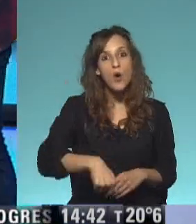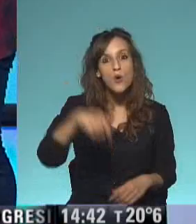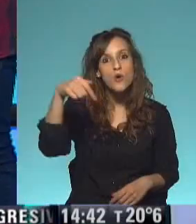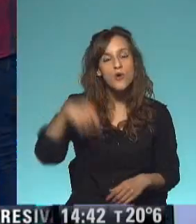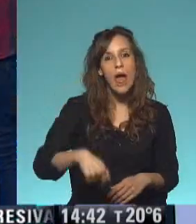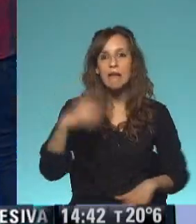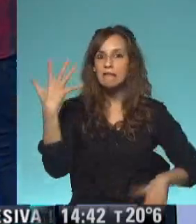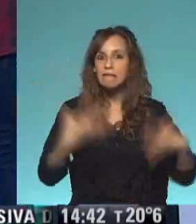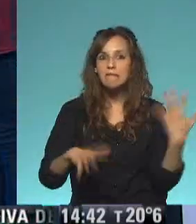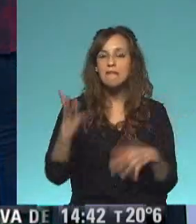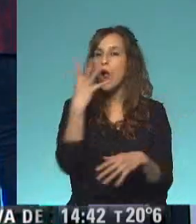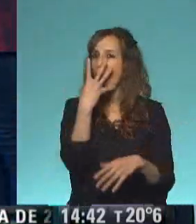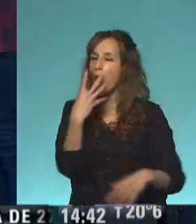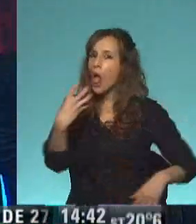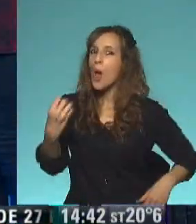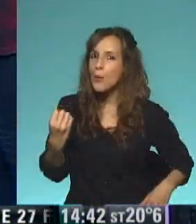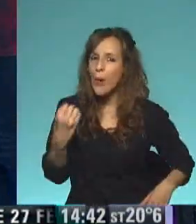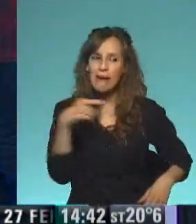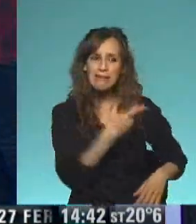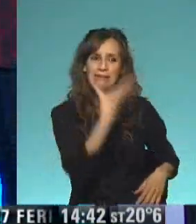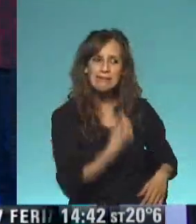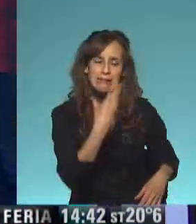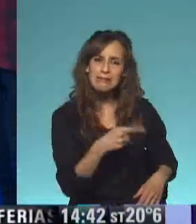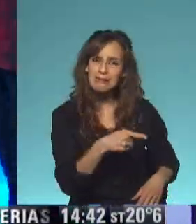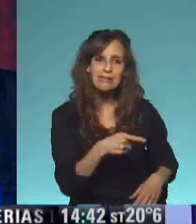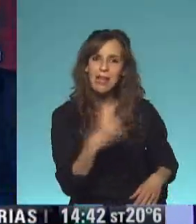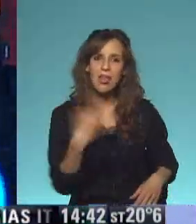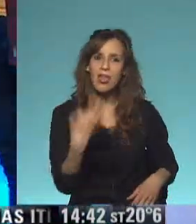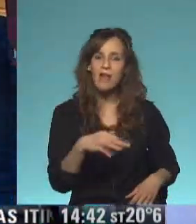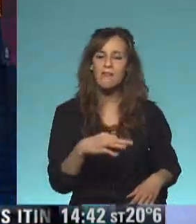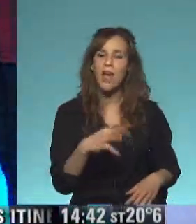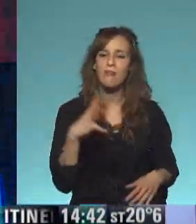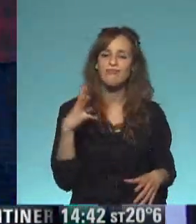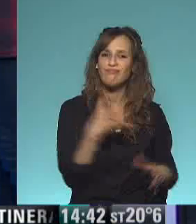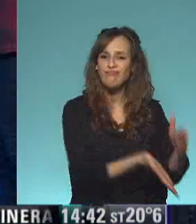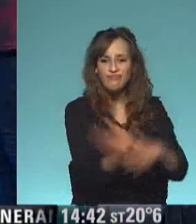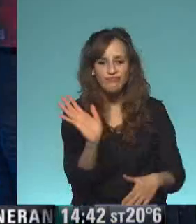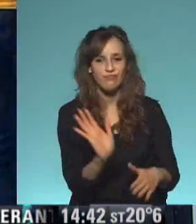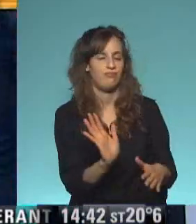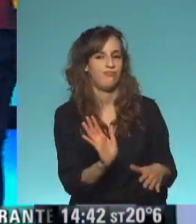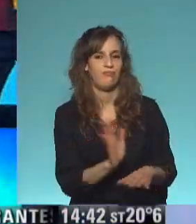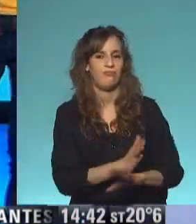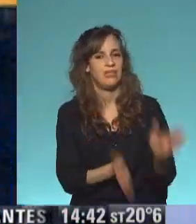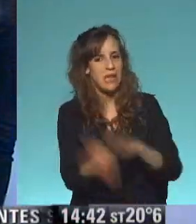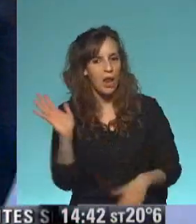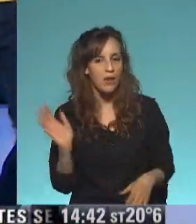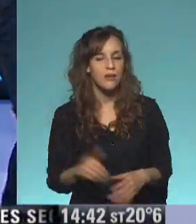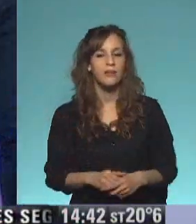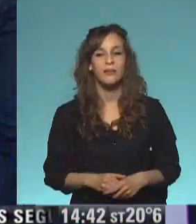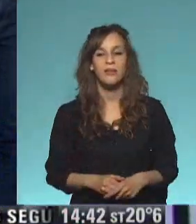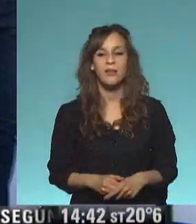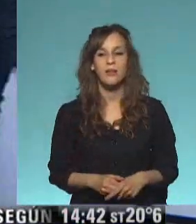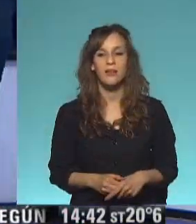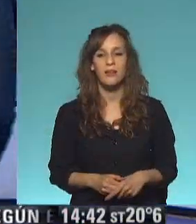que saque a la chiva. El lobo no quiere sacar a la chiva. La chiva no quiere salir de ahí. ¡Todos a la vez! Sal de